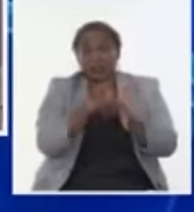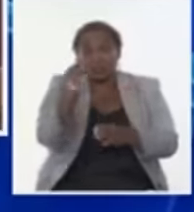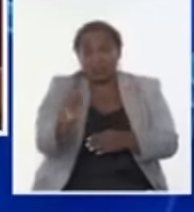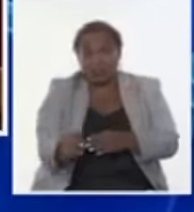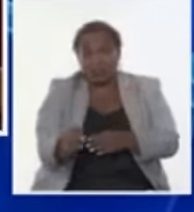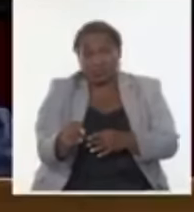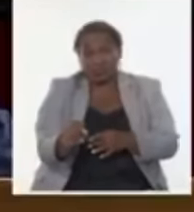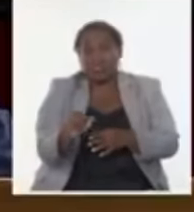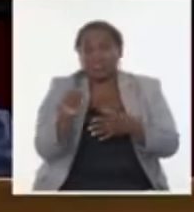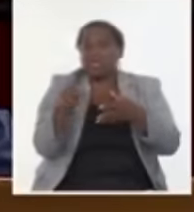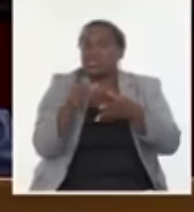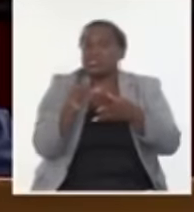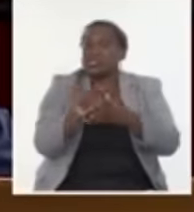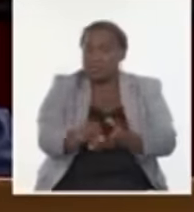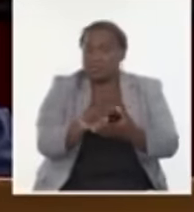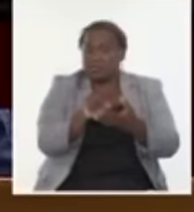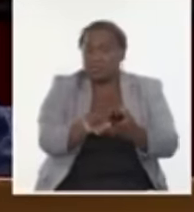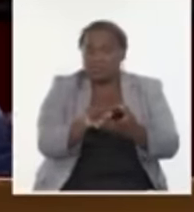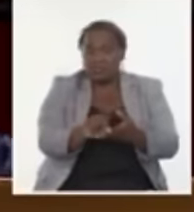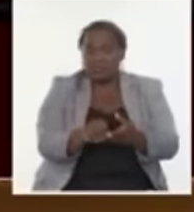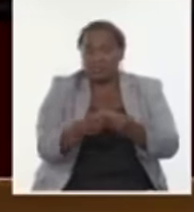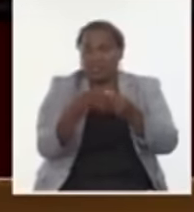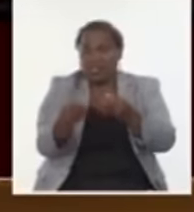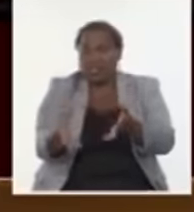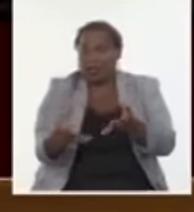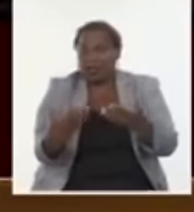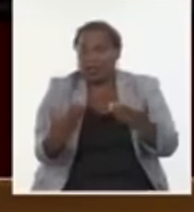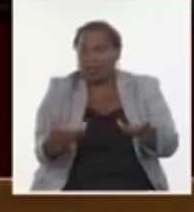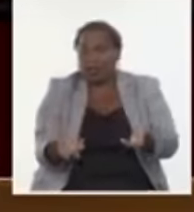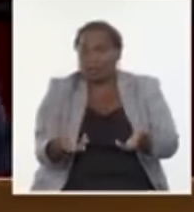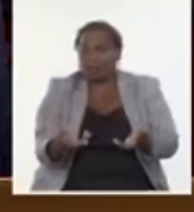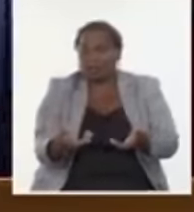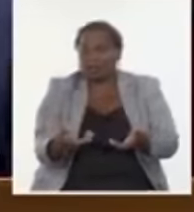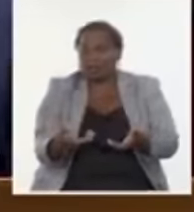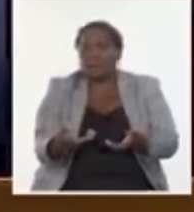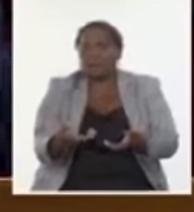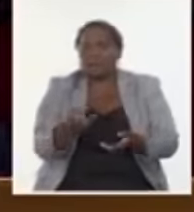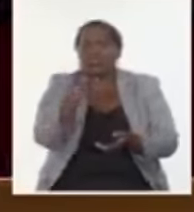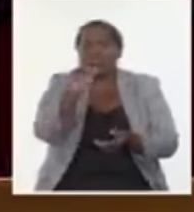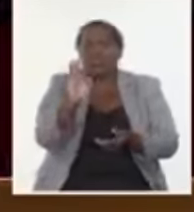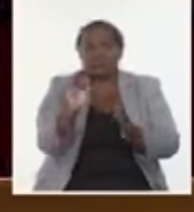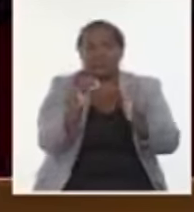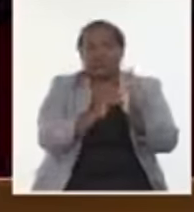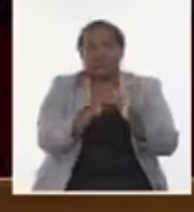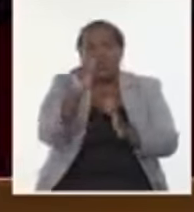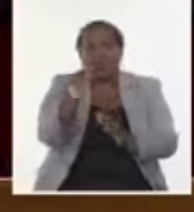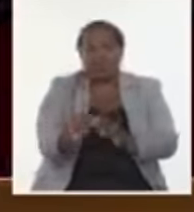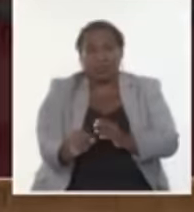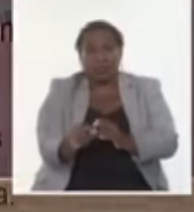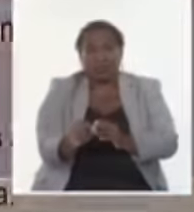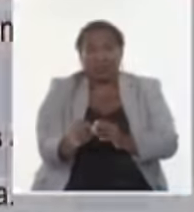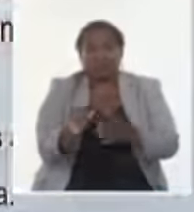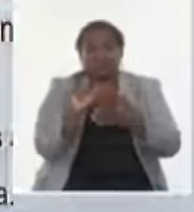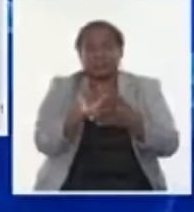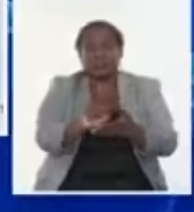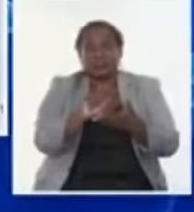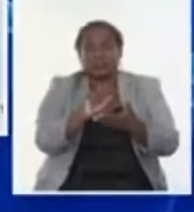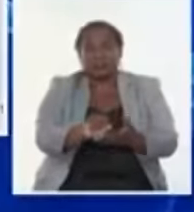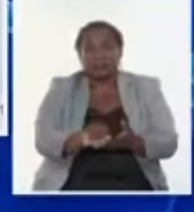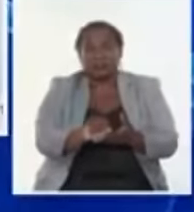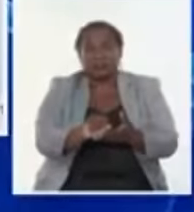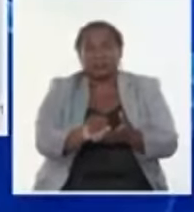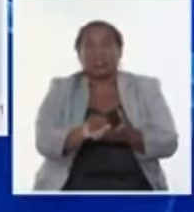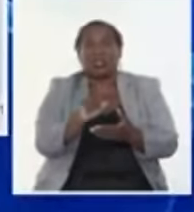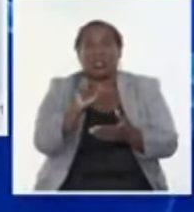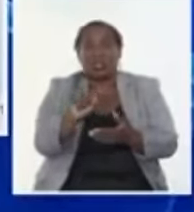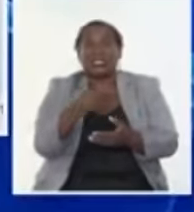servicios sobre los que se encuentran. Son beneficiadas más de 18.000 personas con los servicios de asistente, si